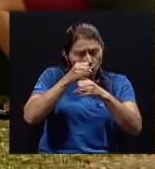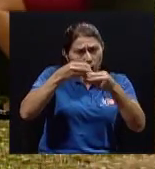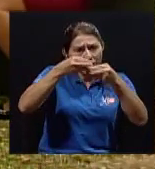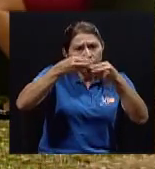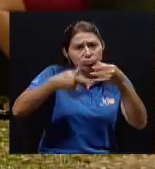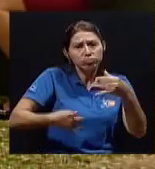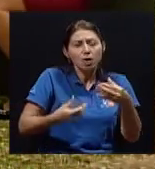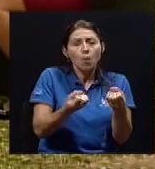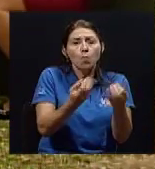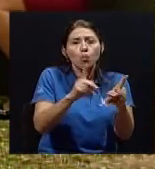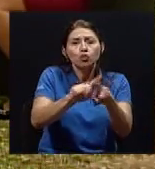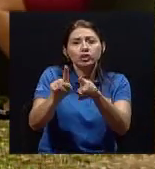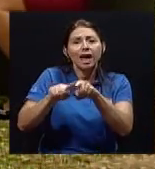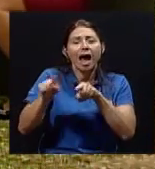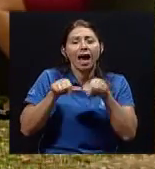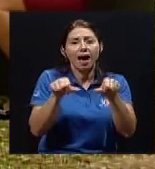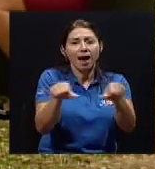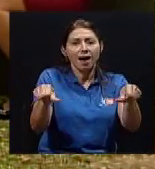son muchísimas.